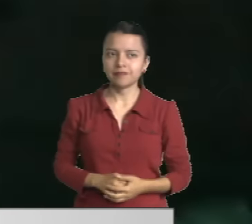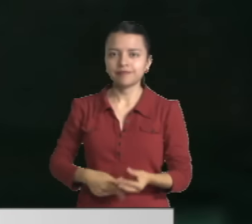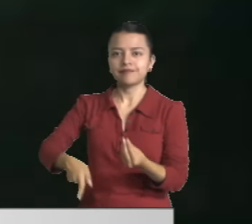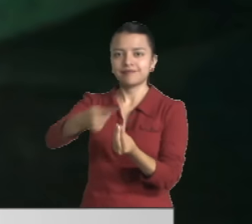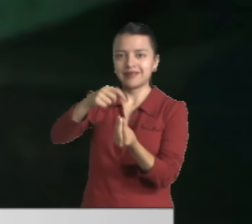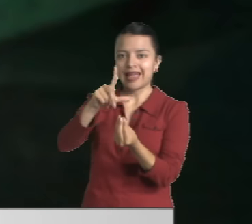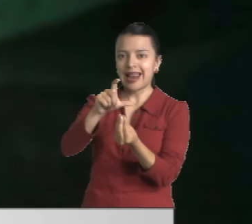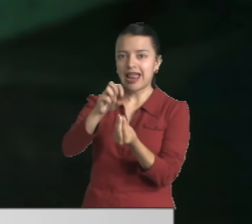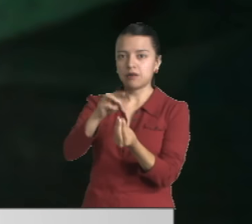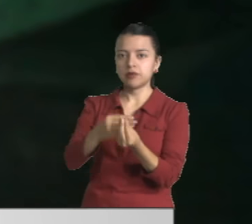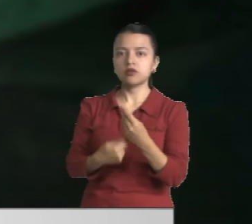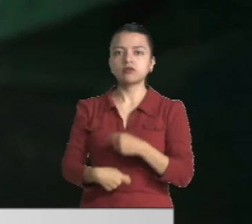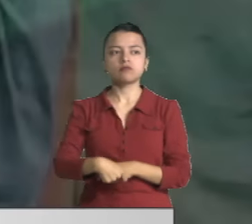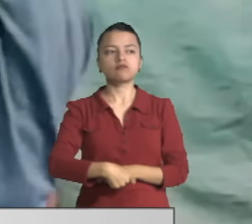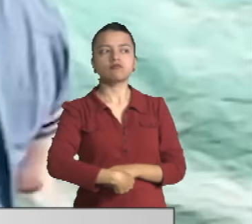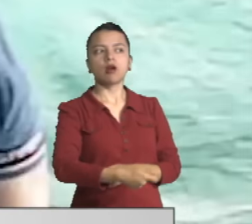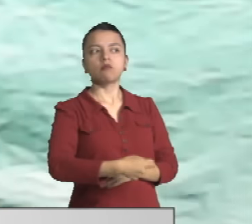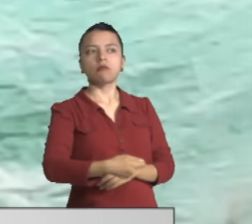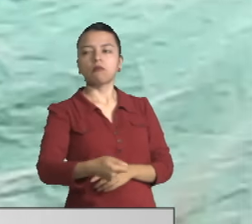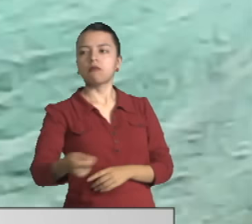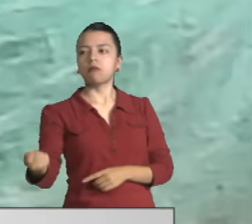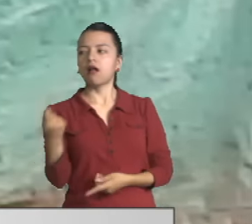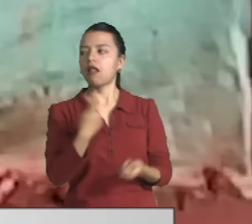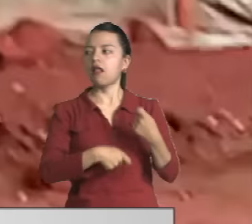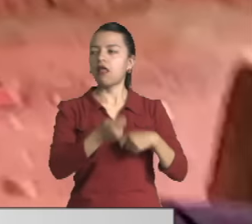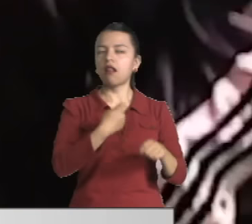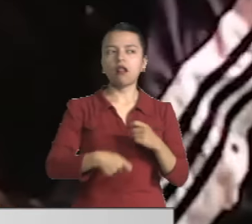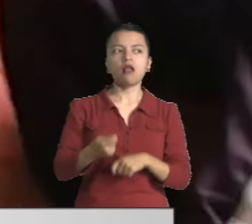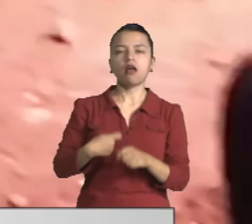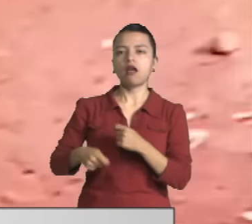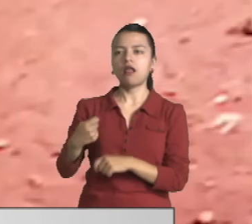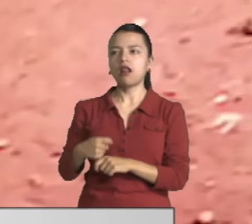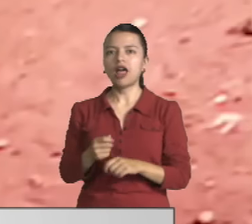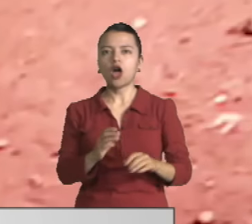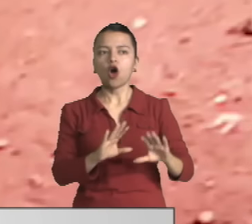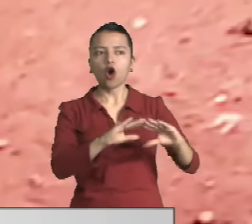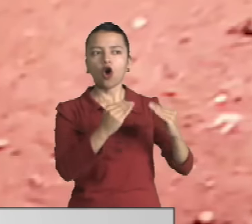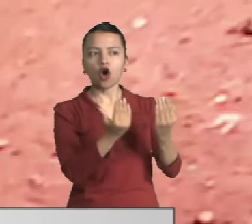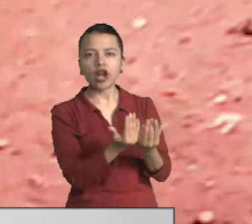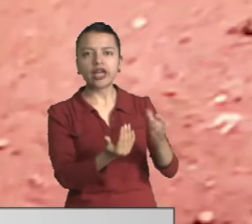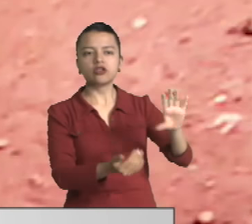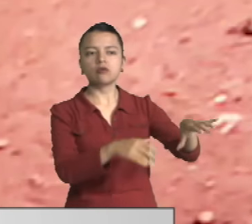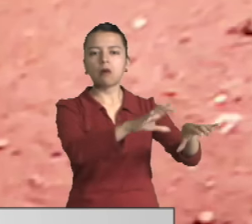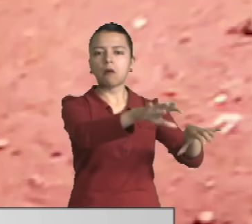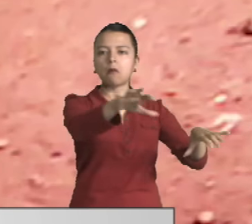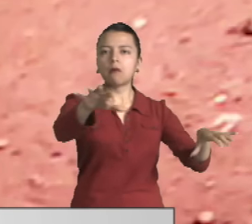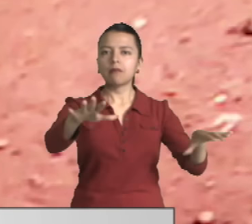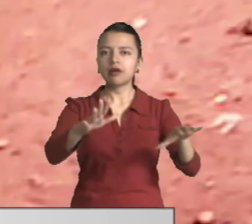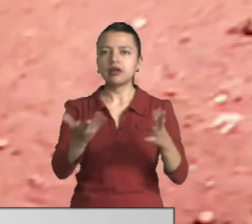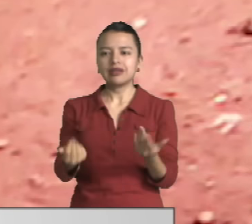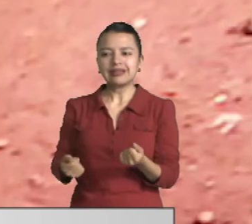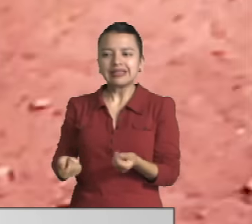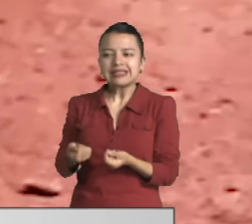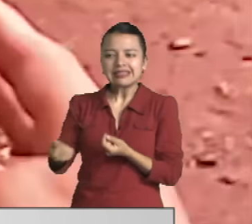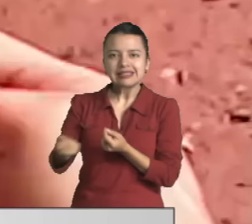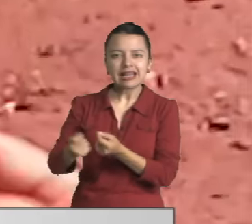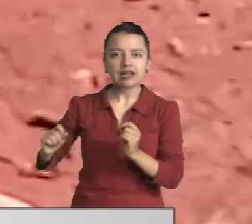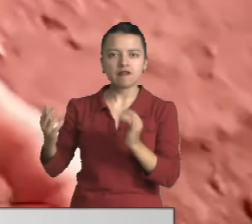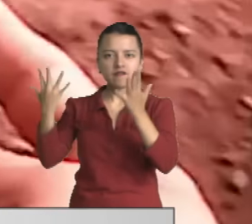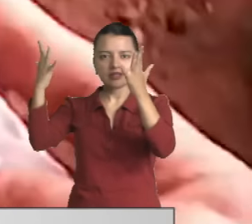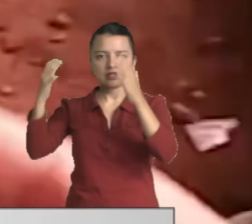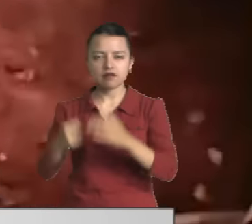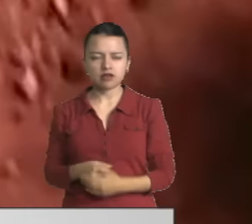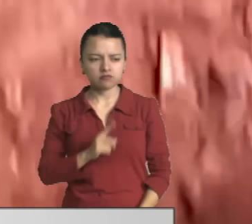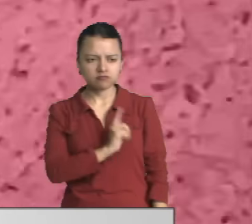sustancias estupefacientes cerca de colegios, parques infantiles y del Coliseo del Pueblo, sede del Festival Petronio Álvarez. El expendio era de